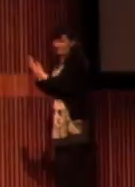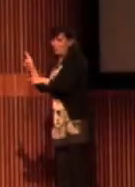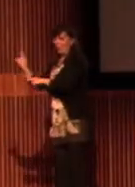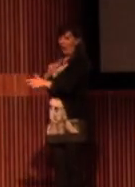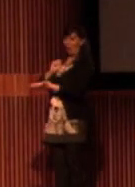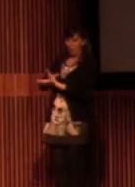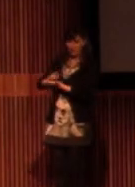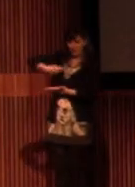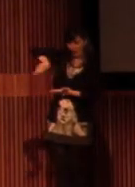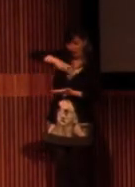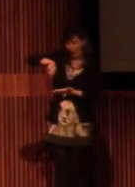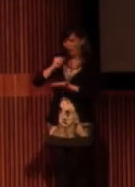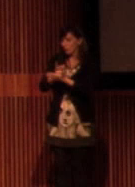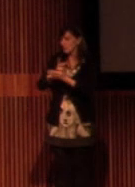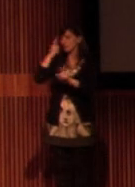aposta